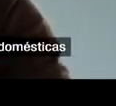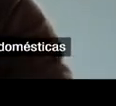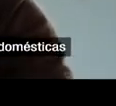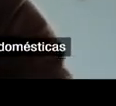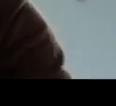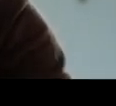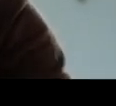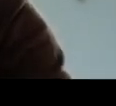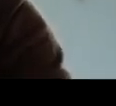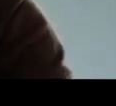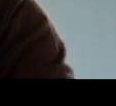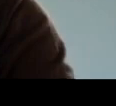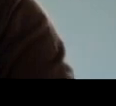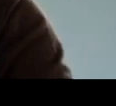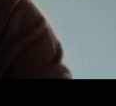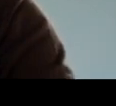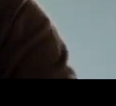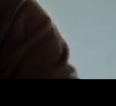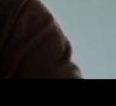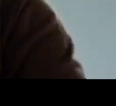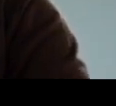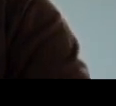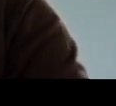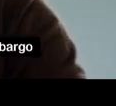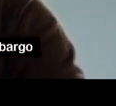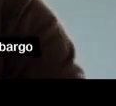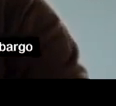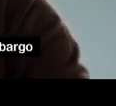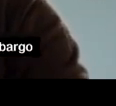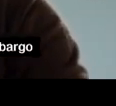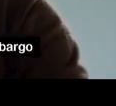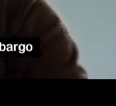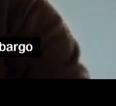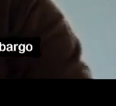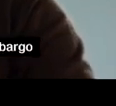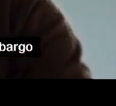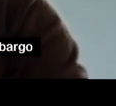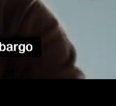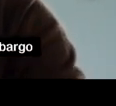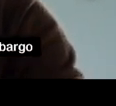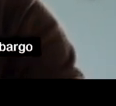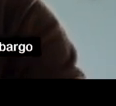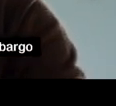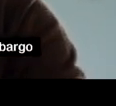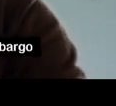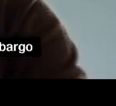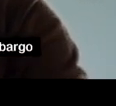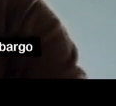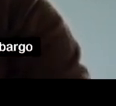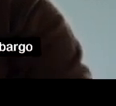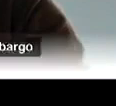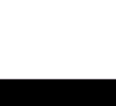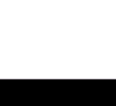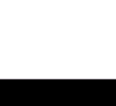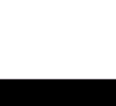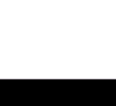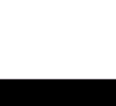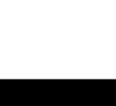trabajadoras domésticas, sin importar si trabajan por horas o tiempo completo. De no hacerlo, se exponen a ser denunciados y hasta sufrir un